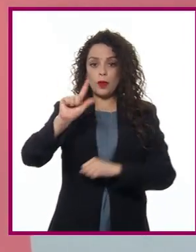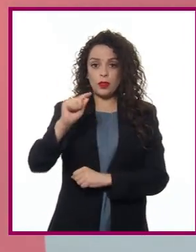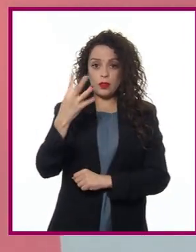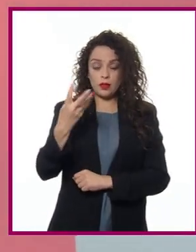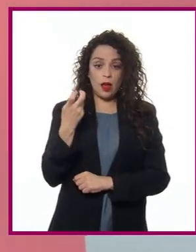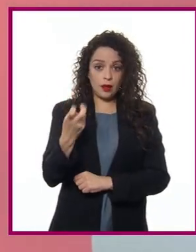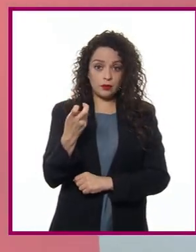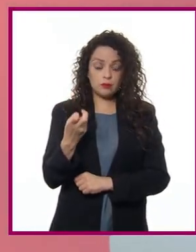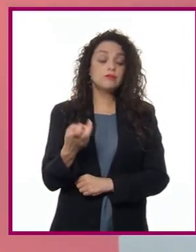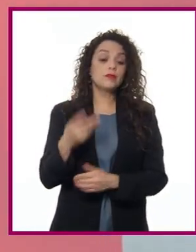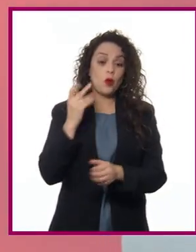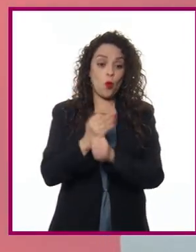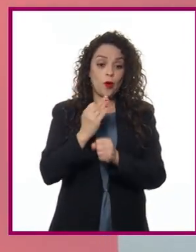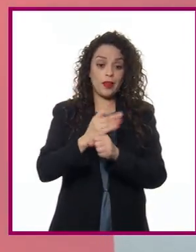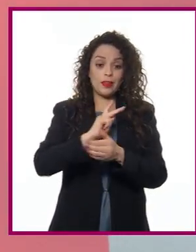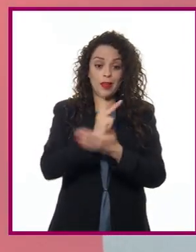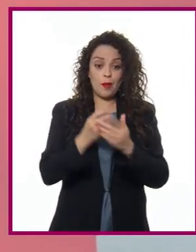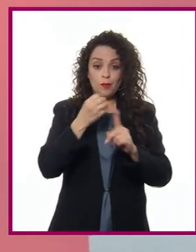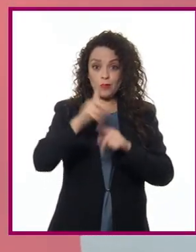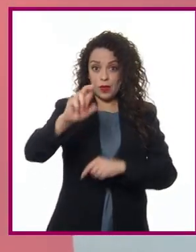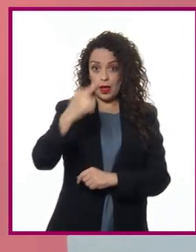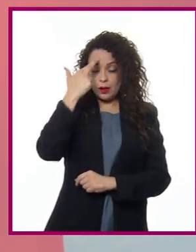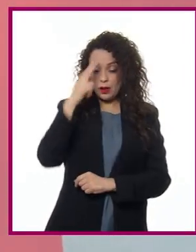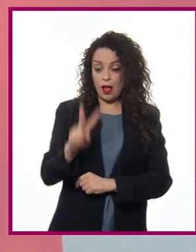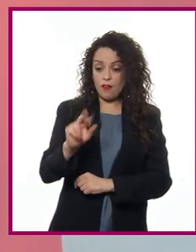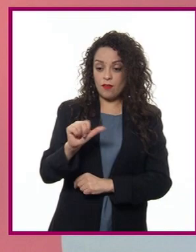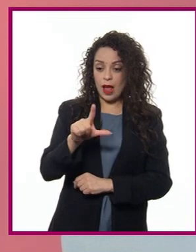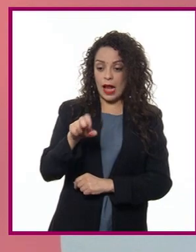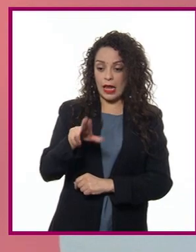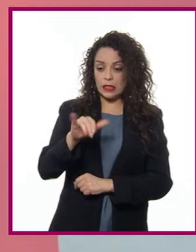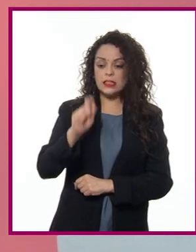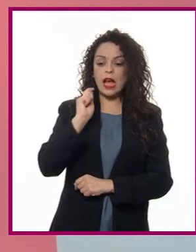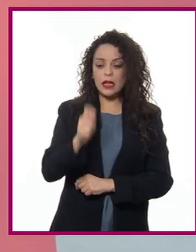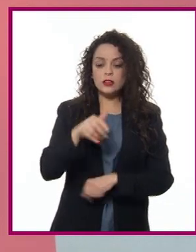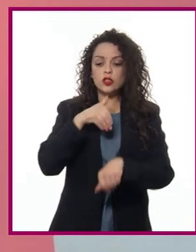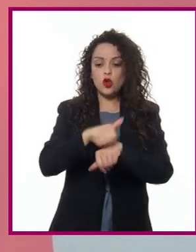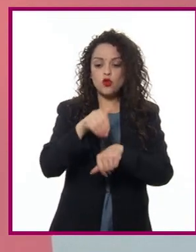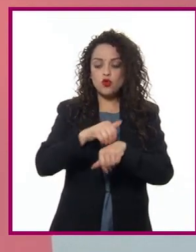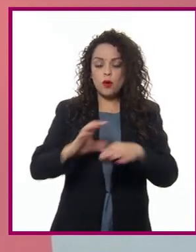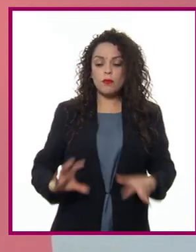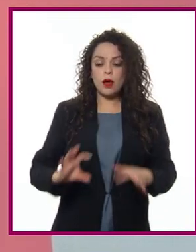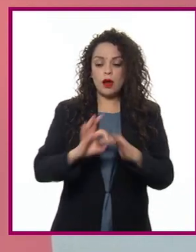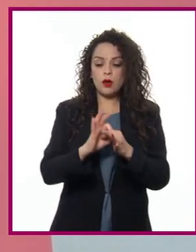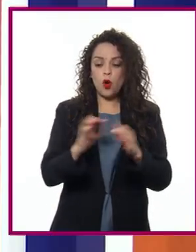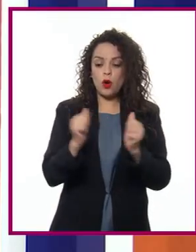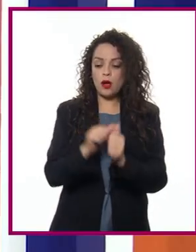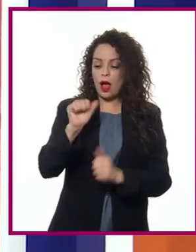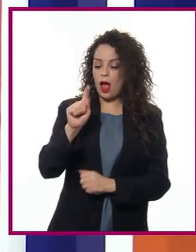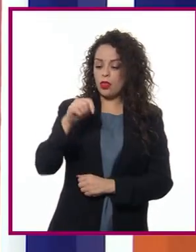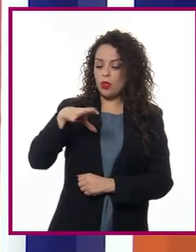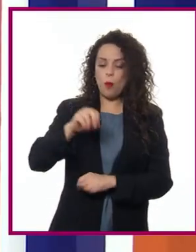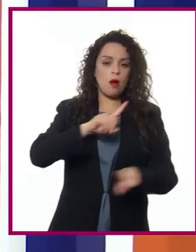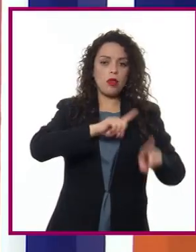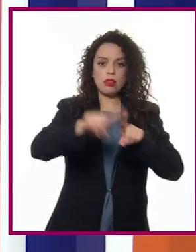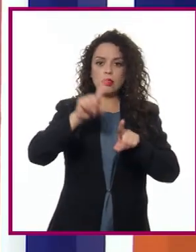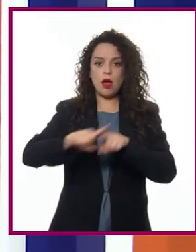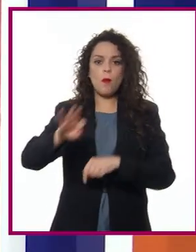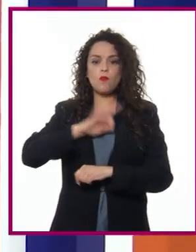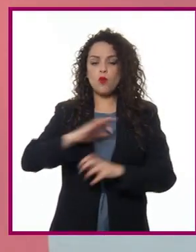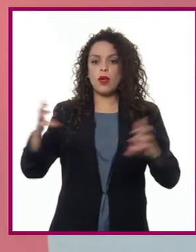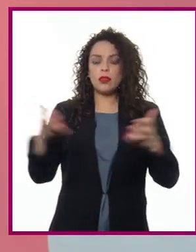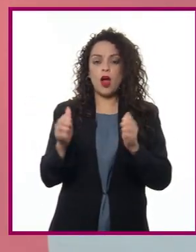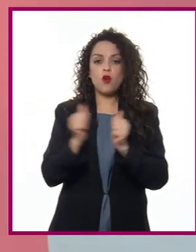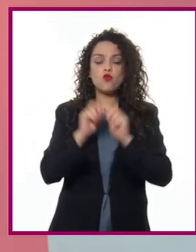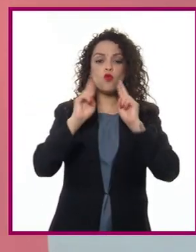sesión recordamos que la valencia es el número de enlaces que un átomo de cualquier elemento puede formar